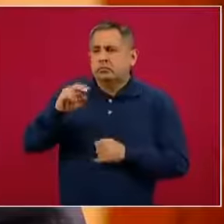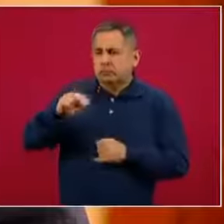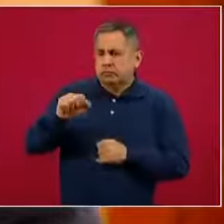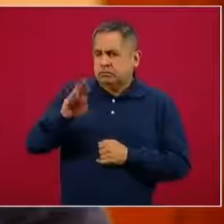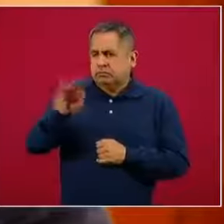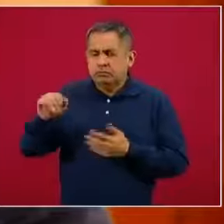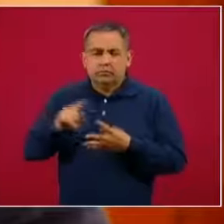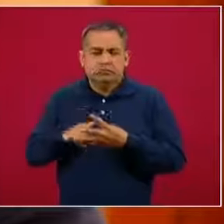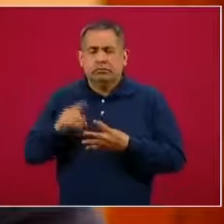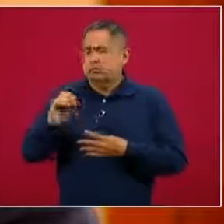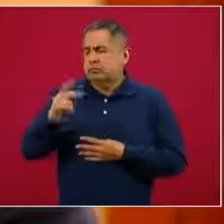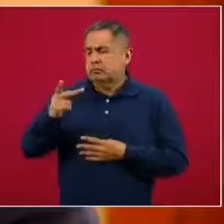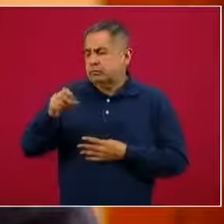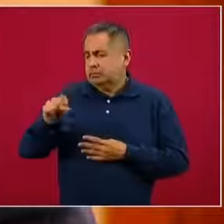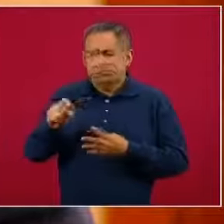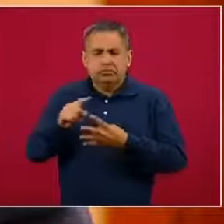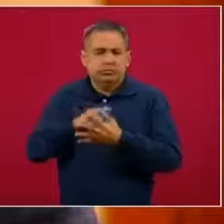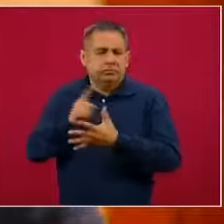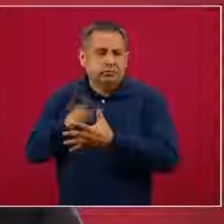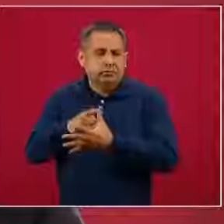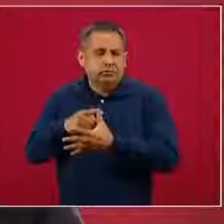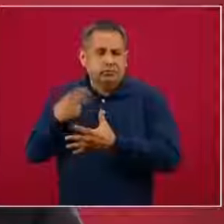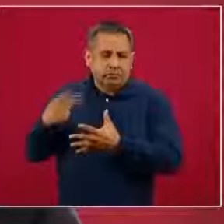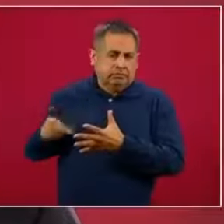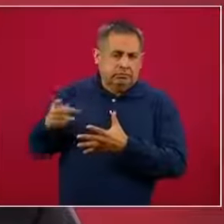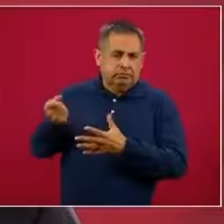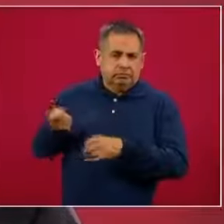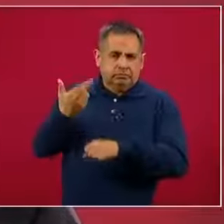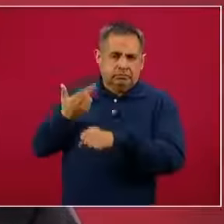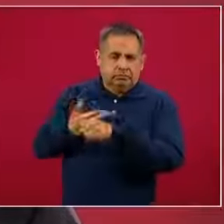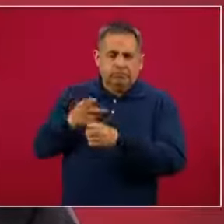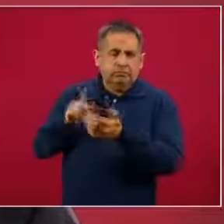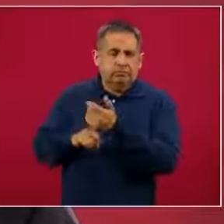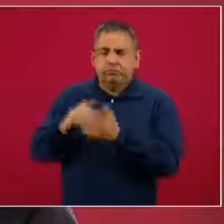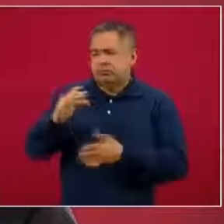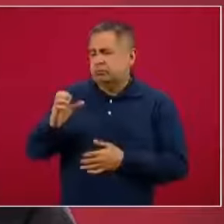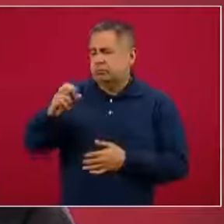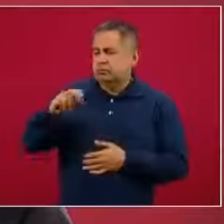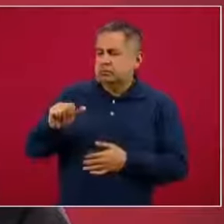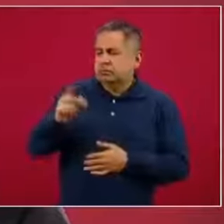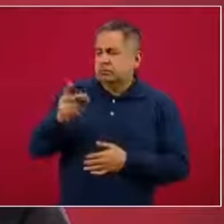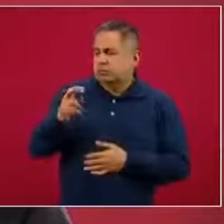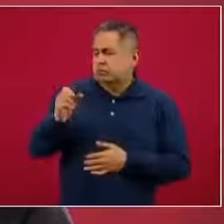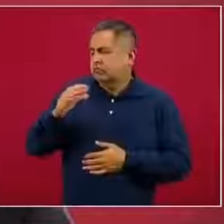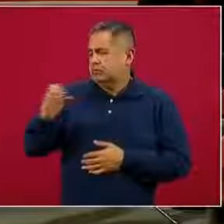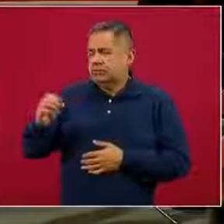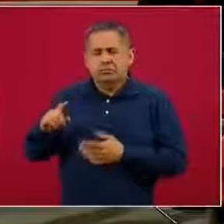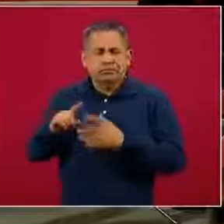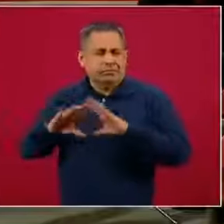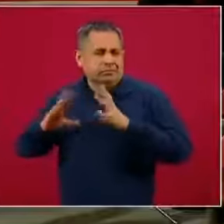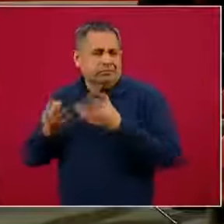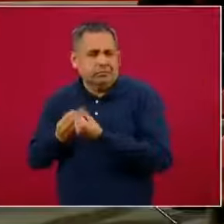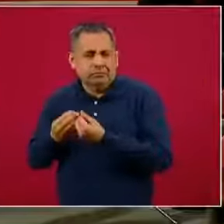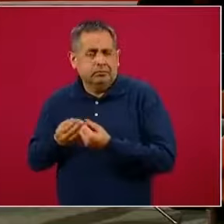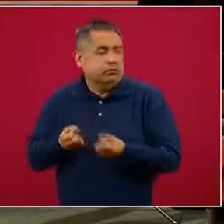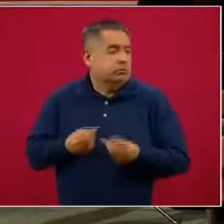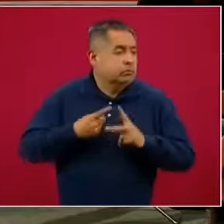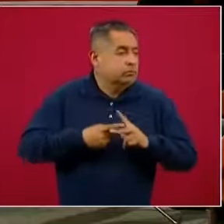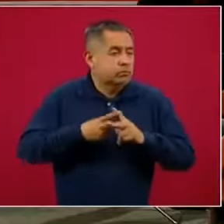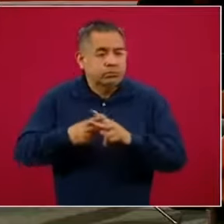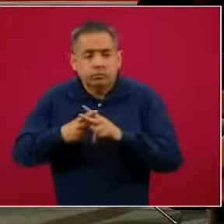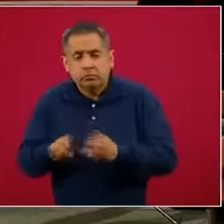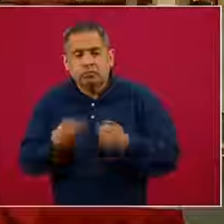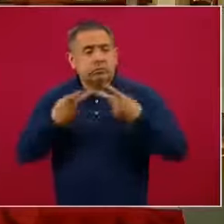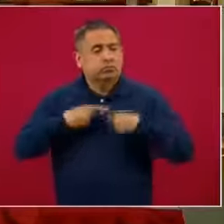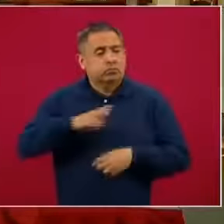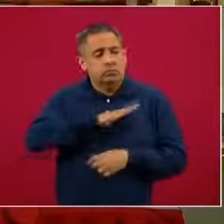la OPS y desde luego la propia Secretaría a través del SENAPRESE y la Dirección de Epidemiología sobre la estimación de